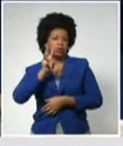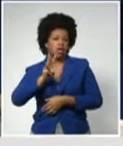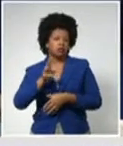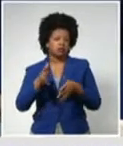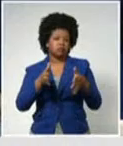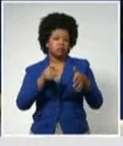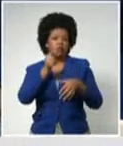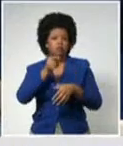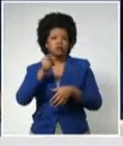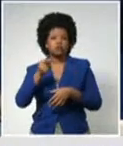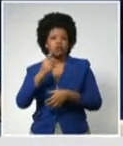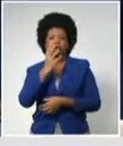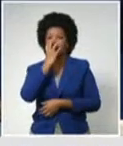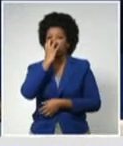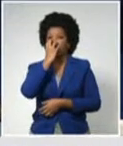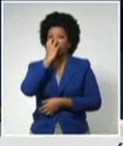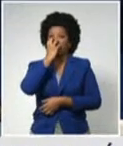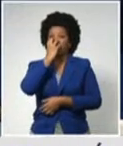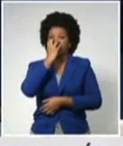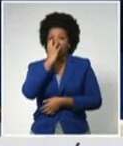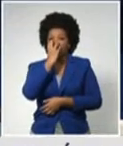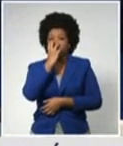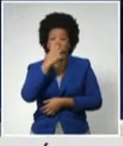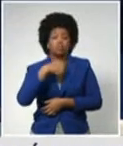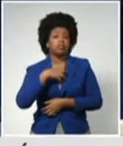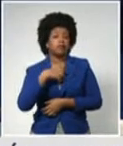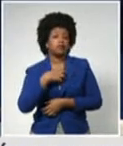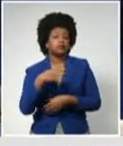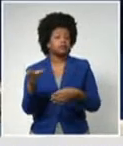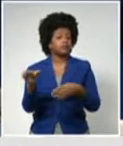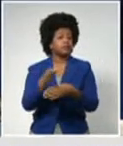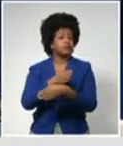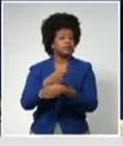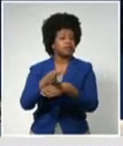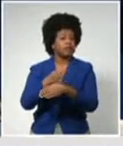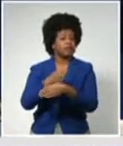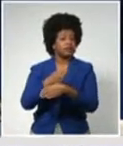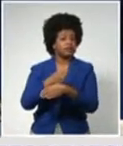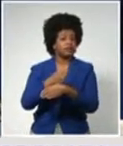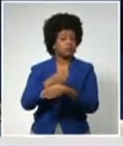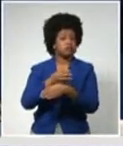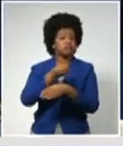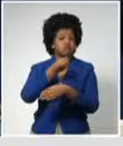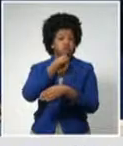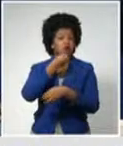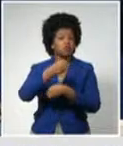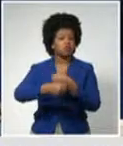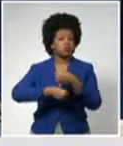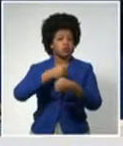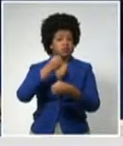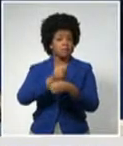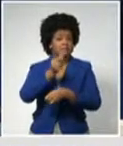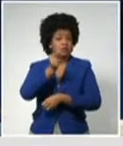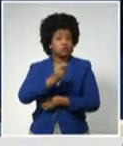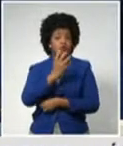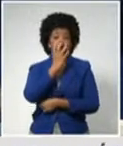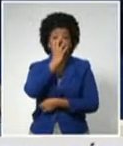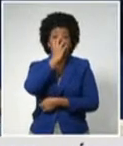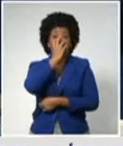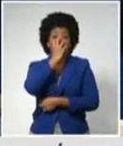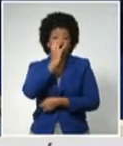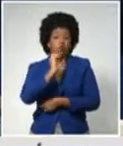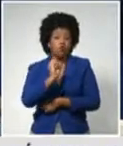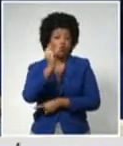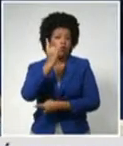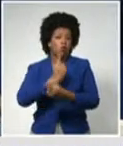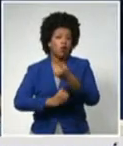pacientes ventilados. Se hace una diferenciación entre el efecto que tiene en los pacientes ventilados y los que solo